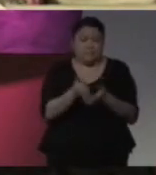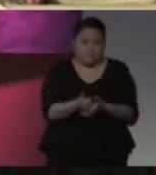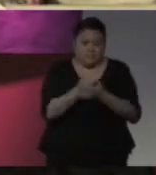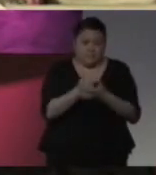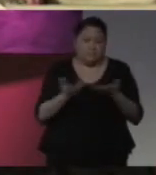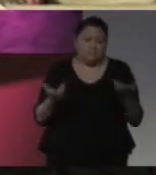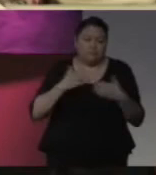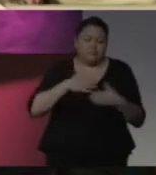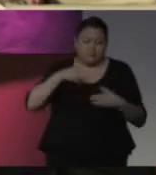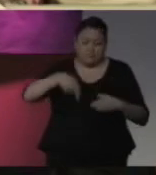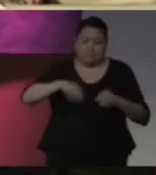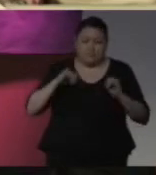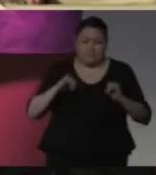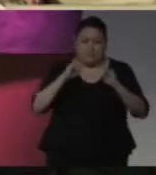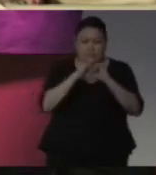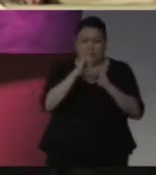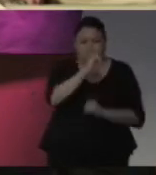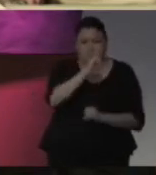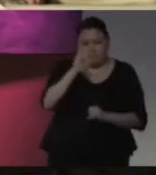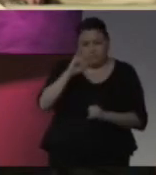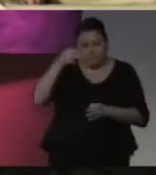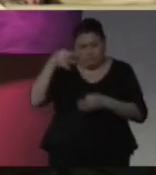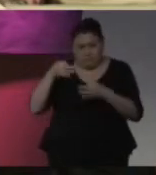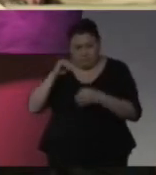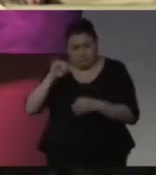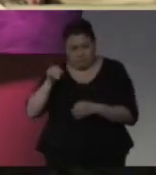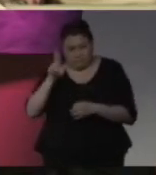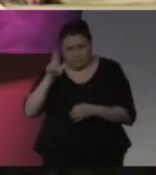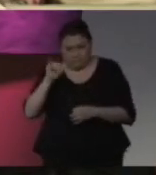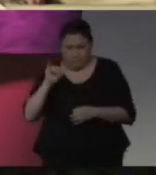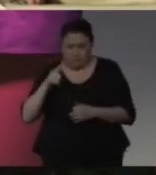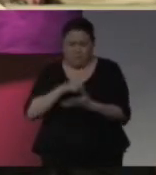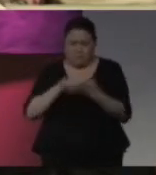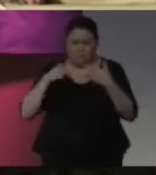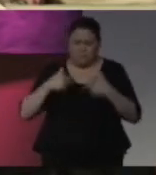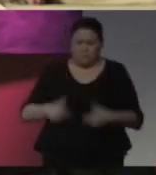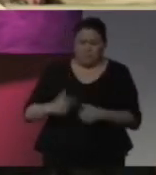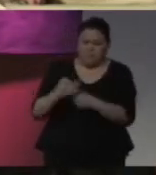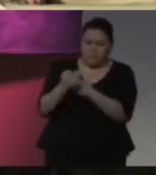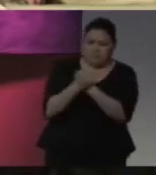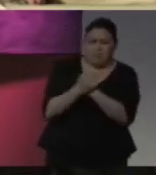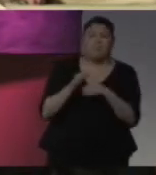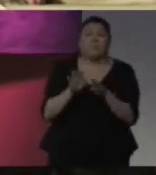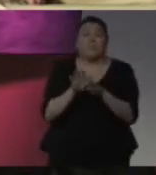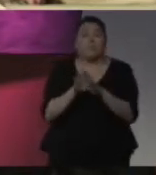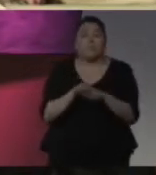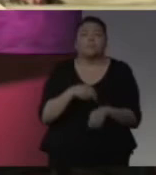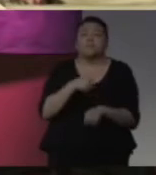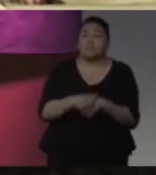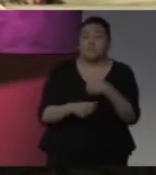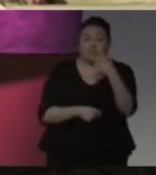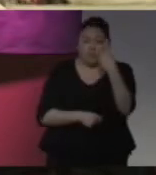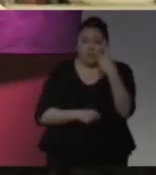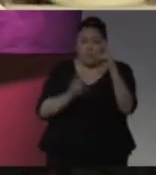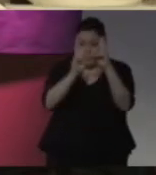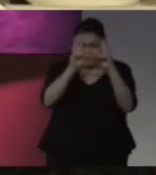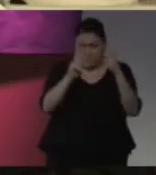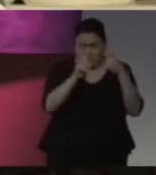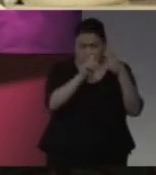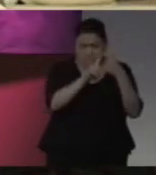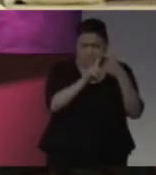en jurídicas, pues que impactan cómo se conciben los derechos humanos. El primer tema son conceptos